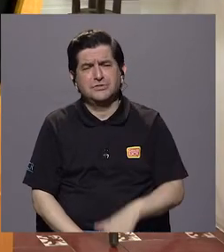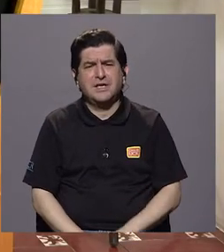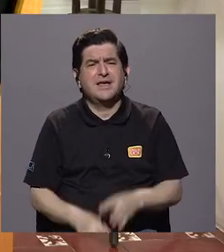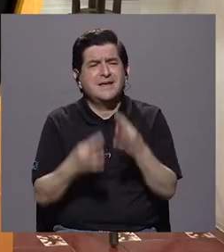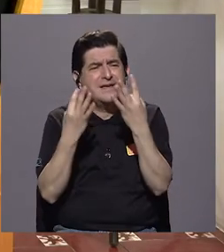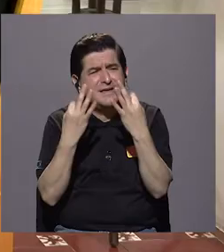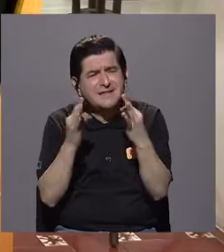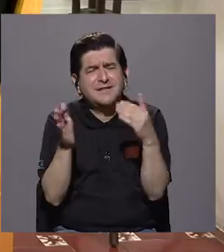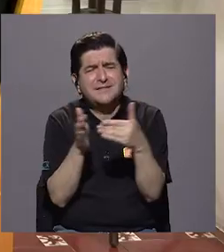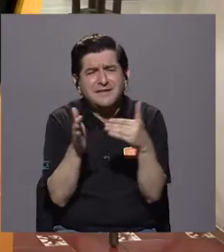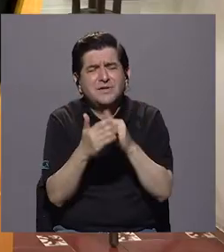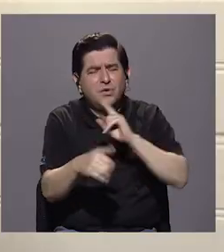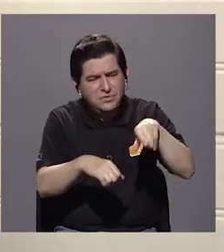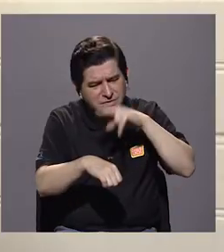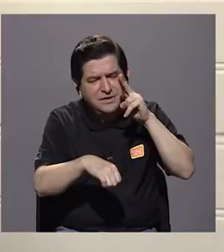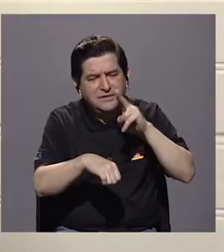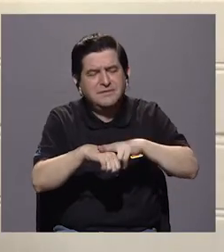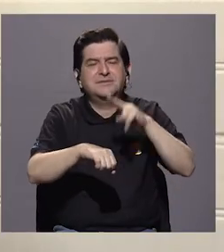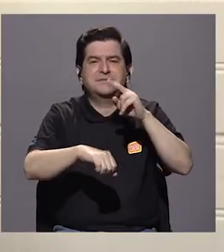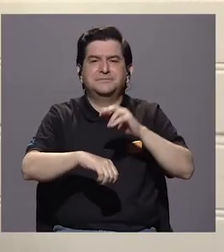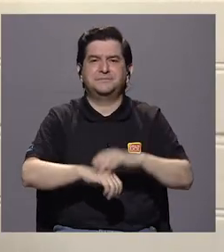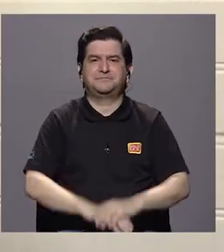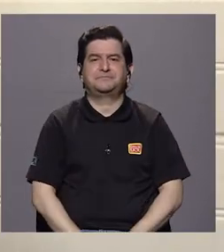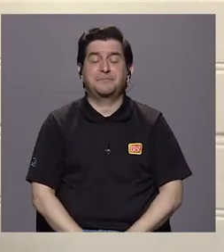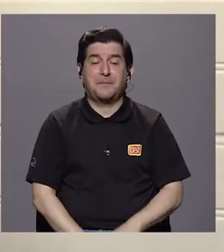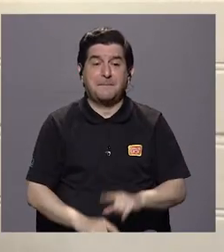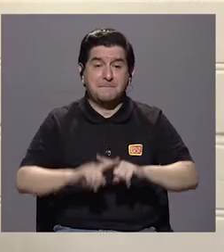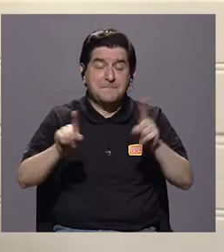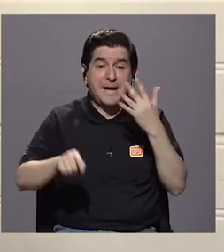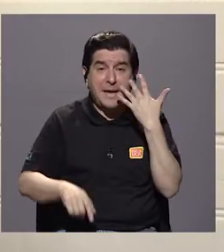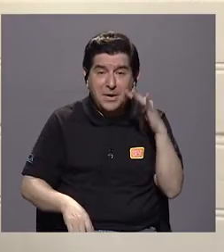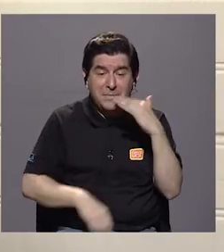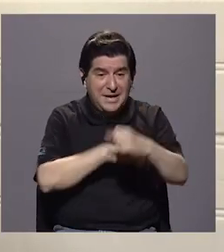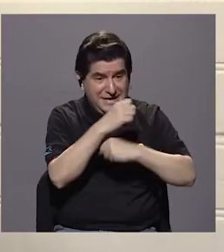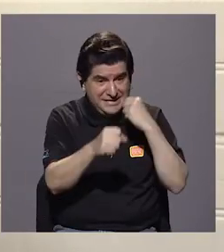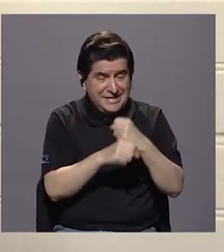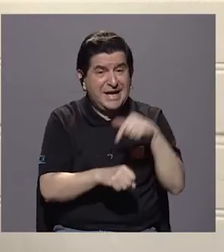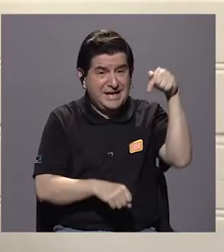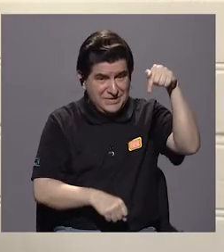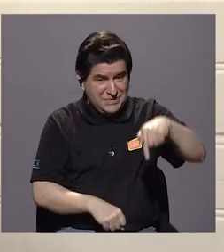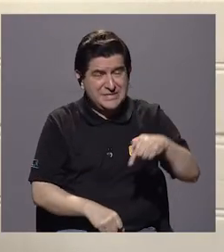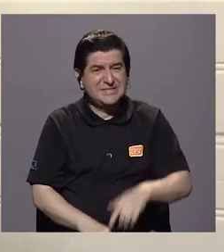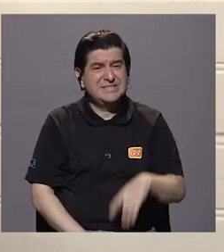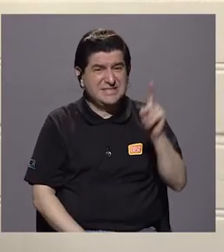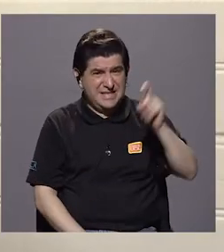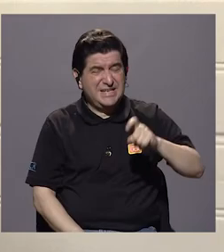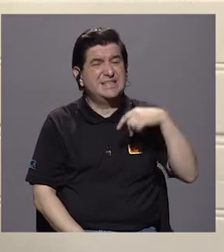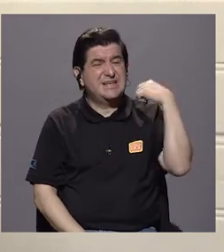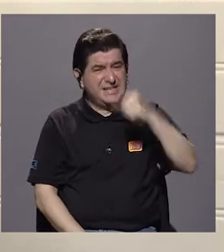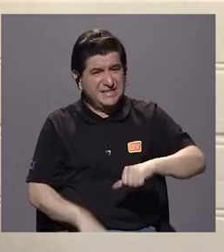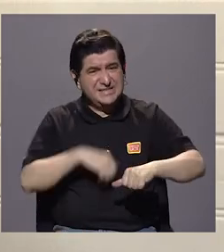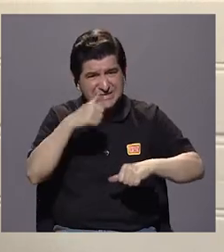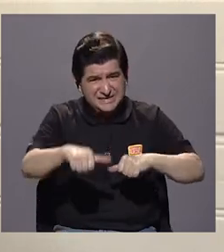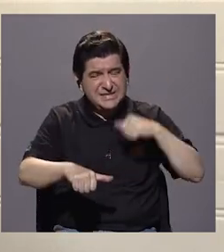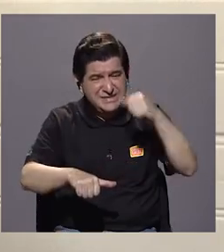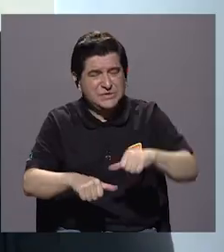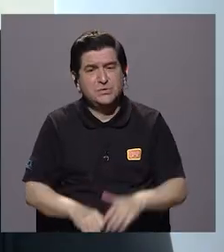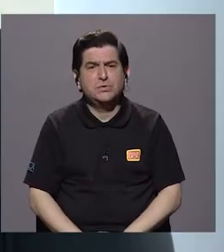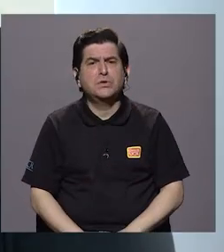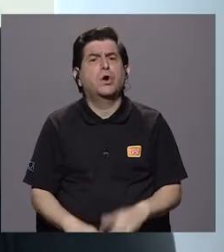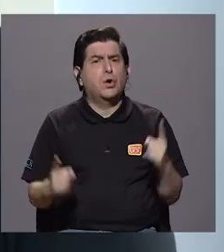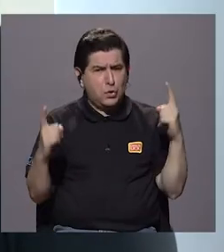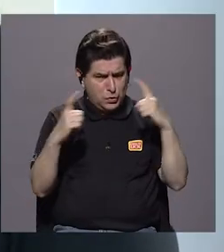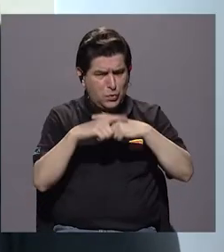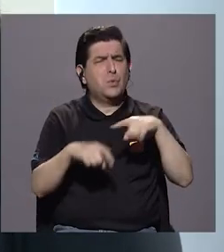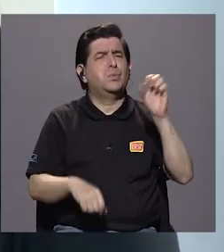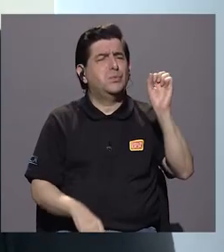de volver a la normalidad. Uh-huh. Aunque parece que va a ser un año que todavía requiere de una serie de esfuerzos está de parte de la gente para muy complicado cuidarse.